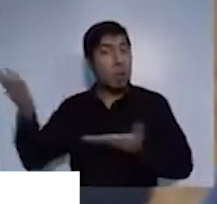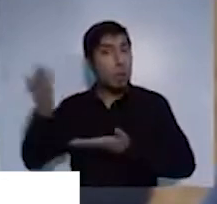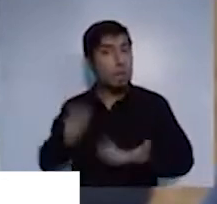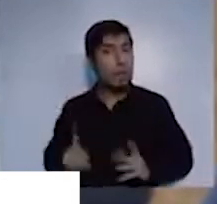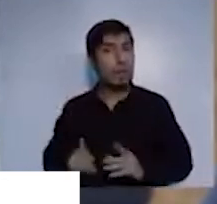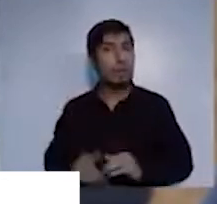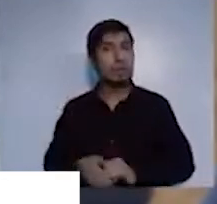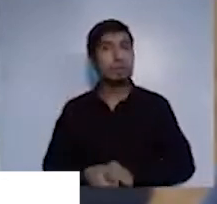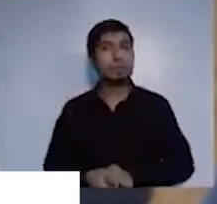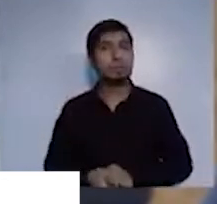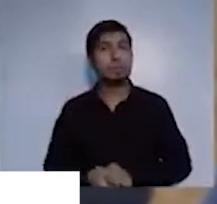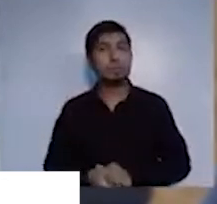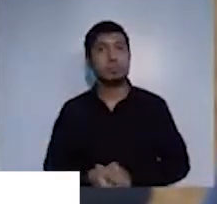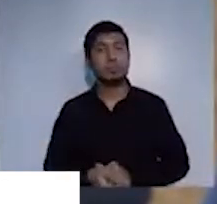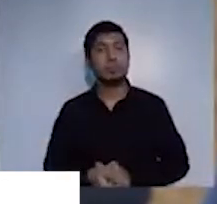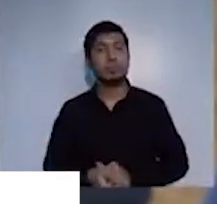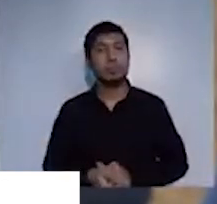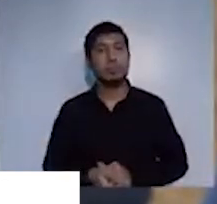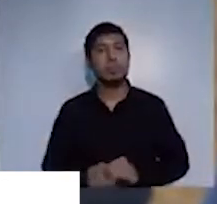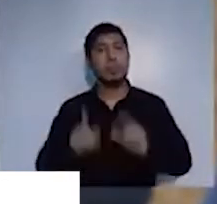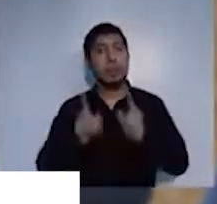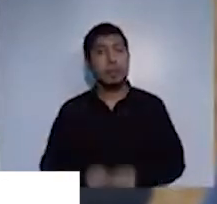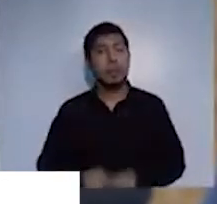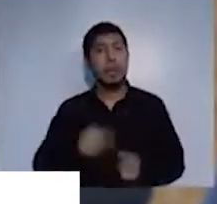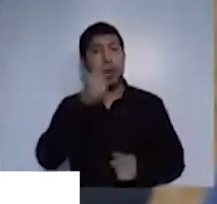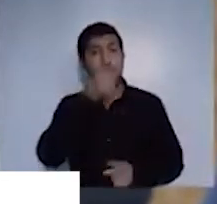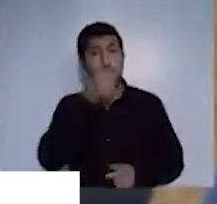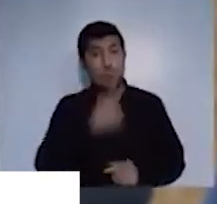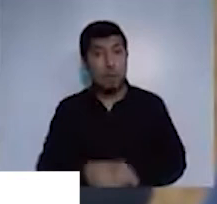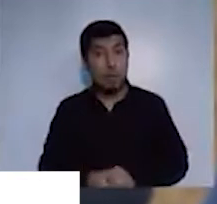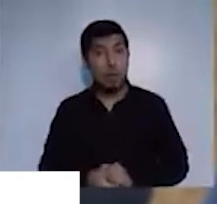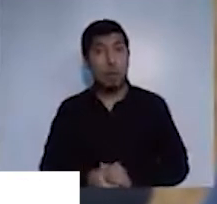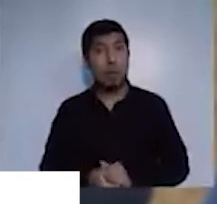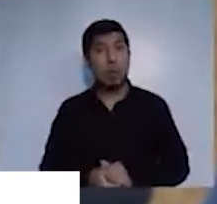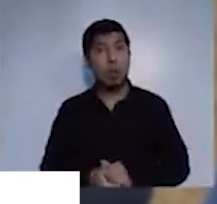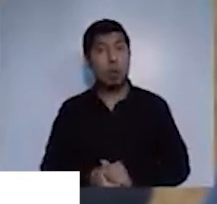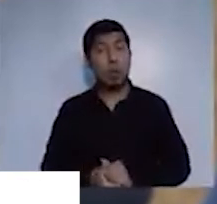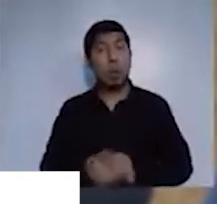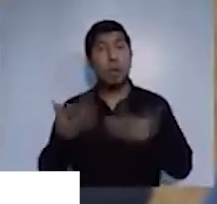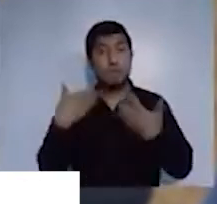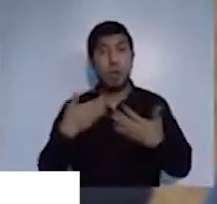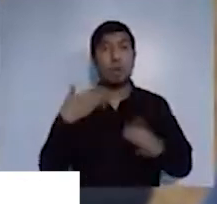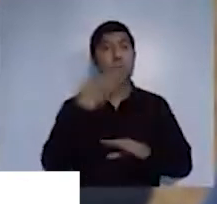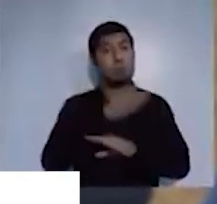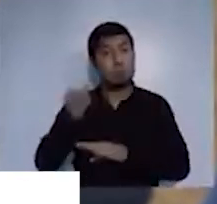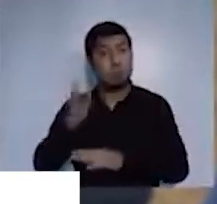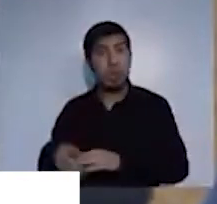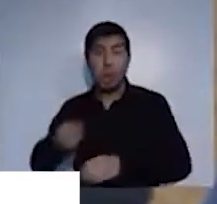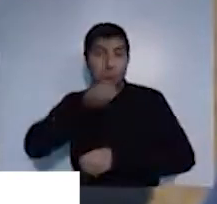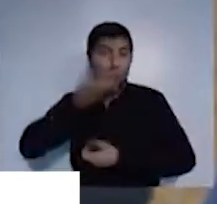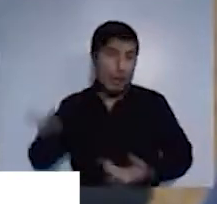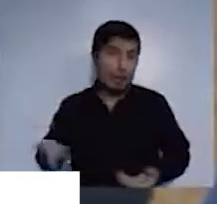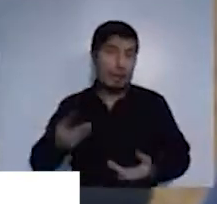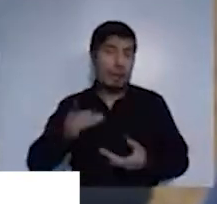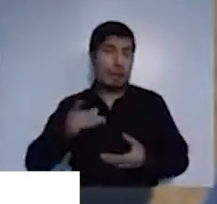gastronomía, también el día domingo se va a circular sin la terminación del DNI para que se